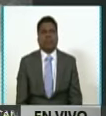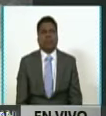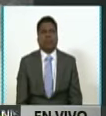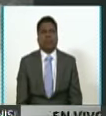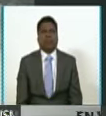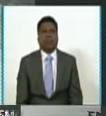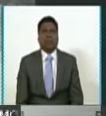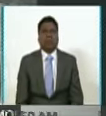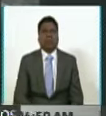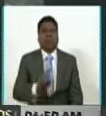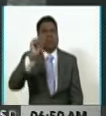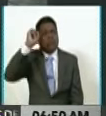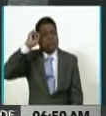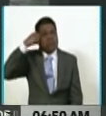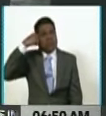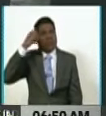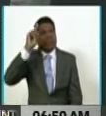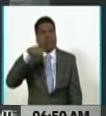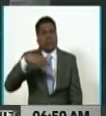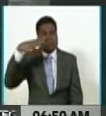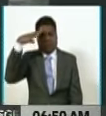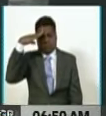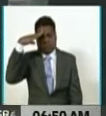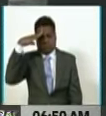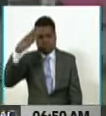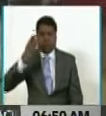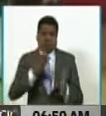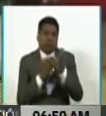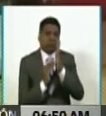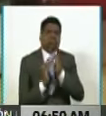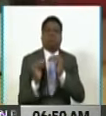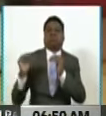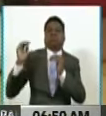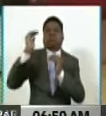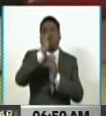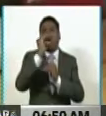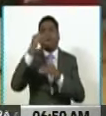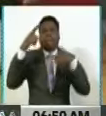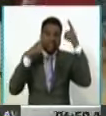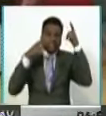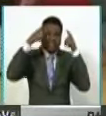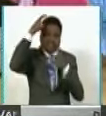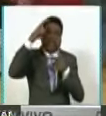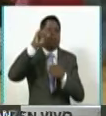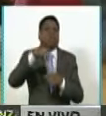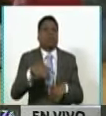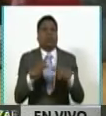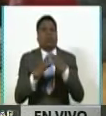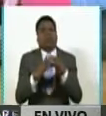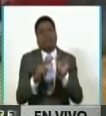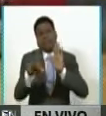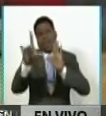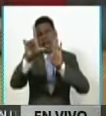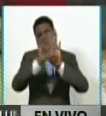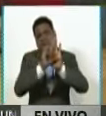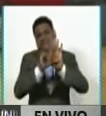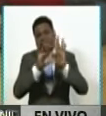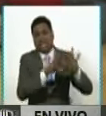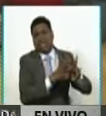Recordar también que el comandante supremo Rafael Chávez Frías, en honor a Zamora y a la lucha campesina, promulgó también la Ley de